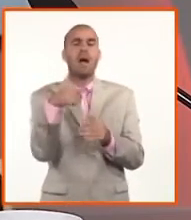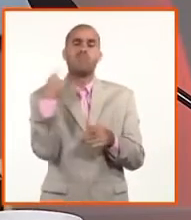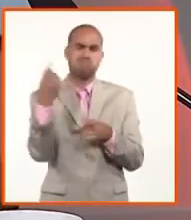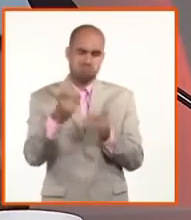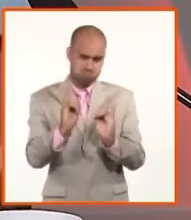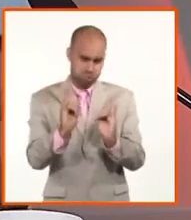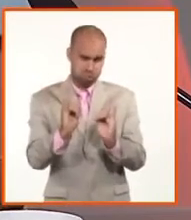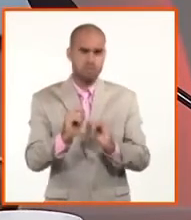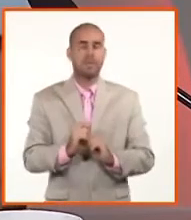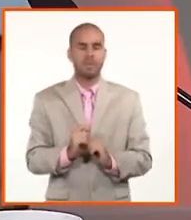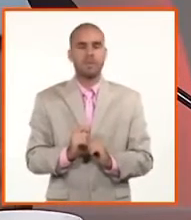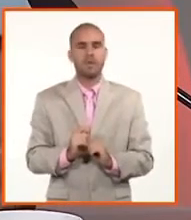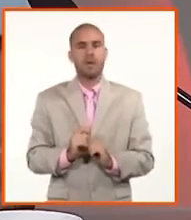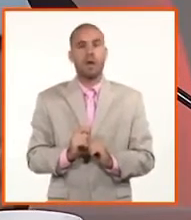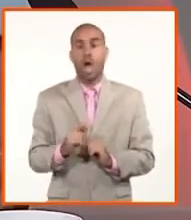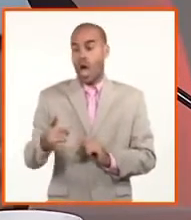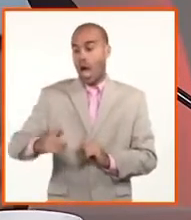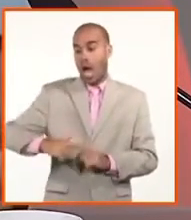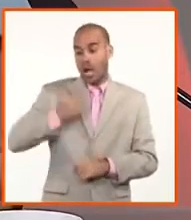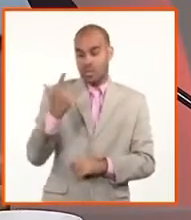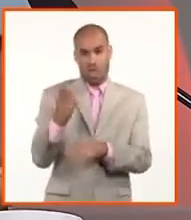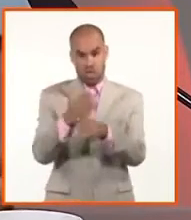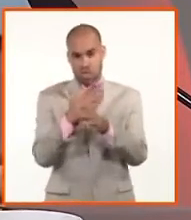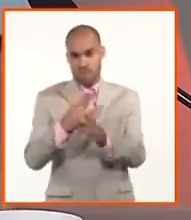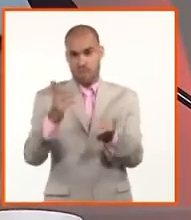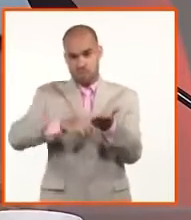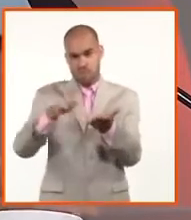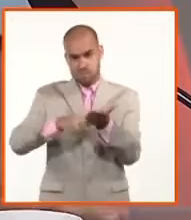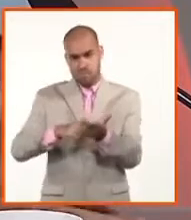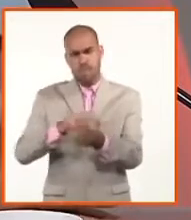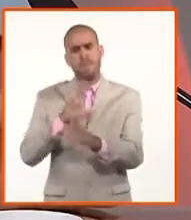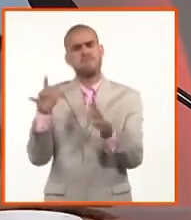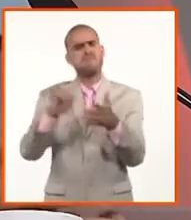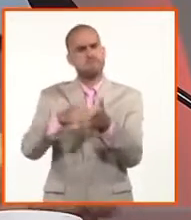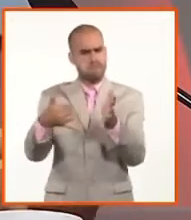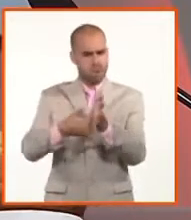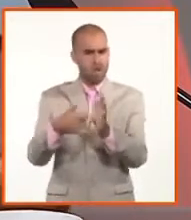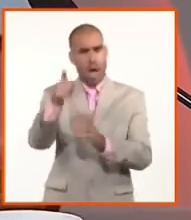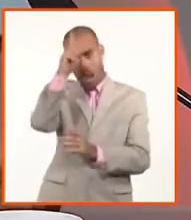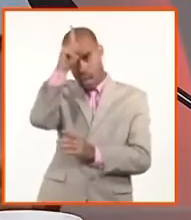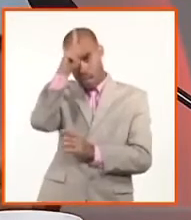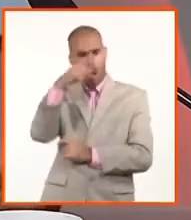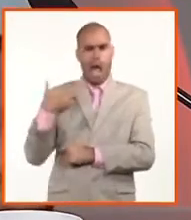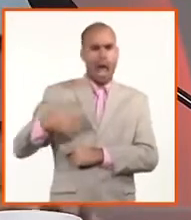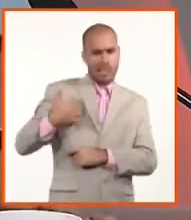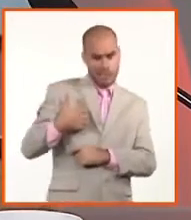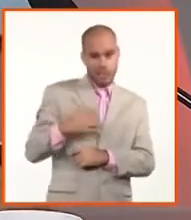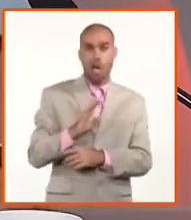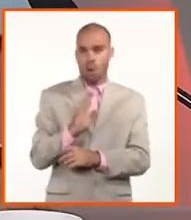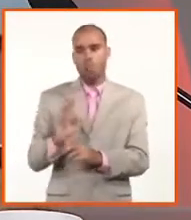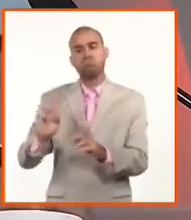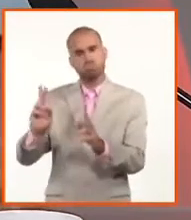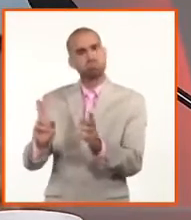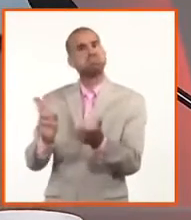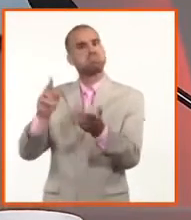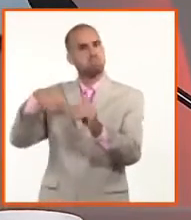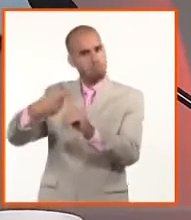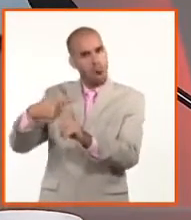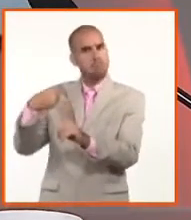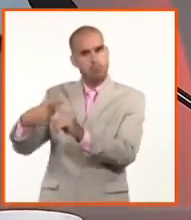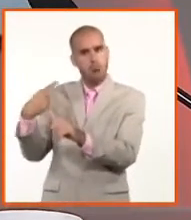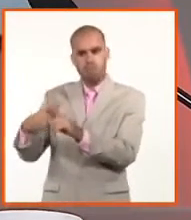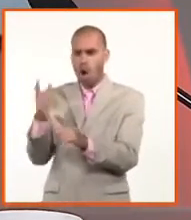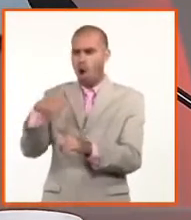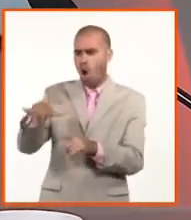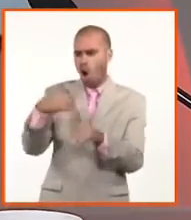porque artistas que pertenecen al proyecto Interbrigadas, artistas alemanes y también argentinos, se sumaron en este empeño junto a jóvenes